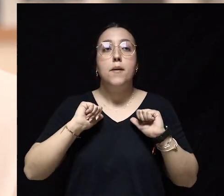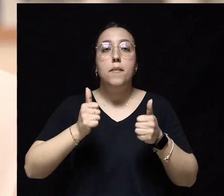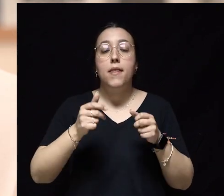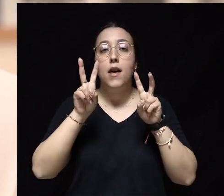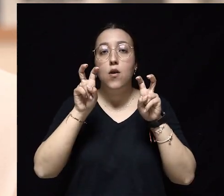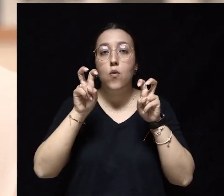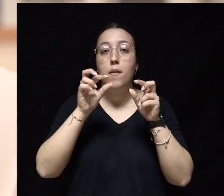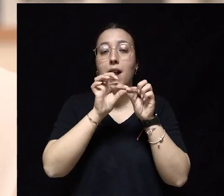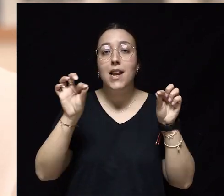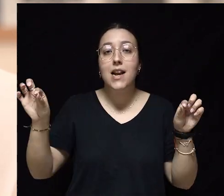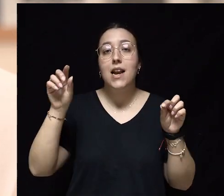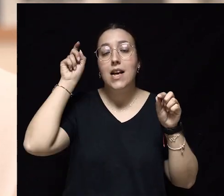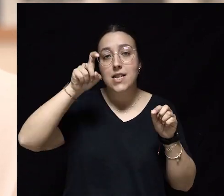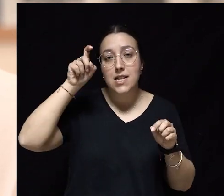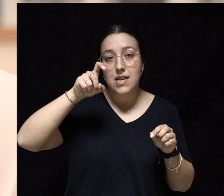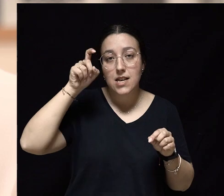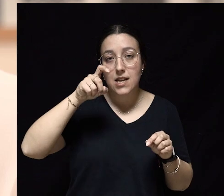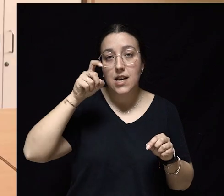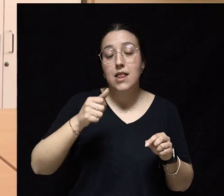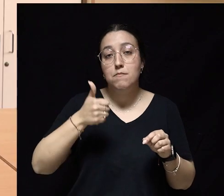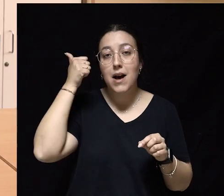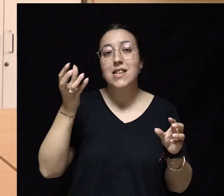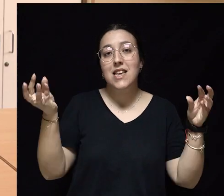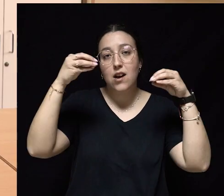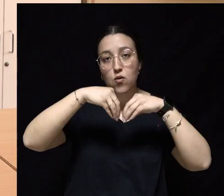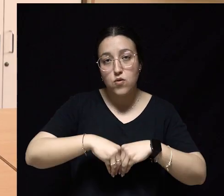tomó unas nuevas líneas pedagógicas,